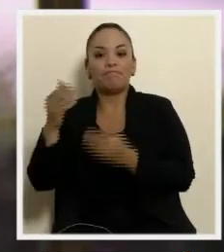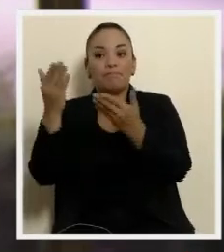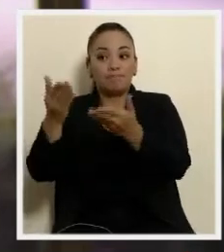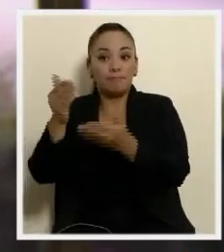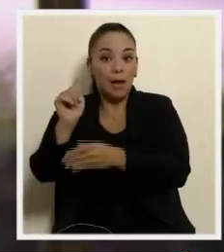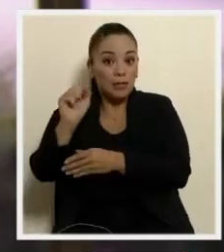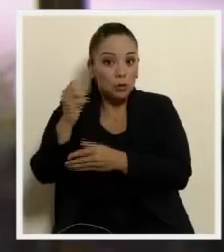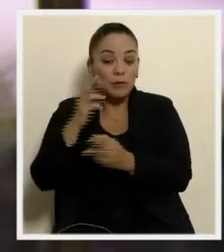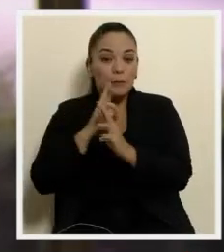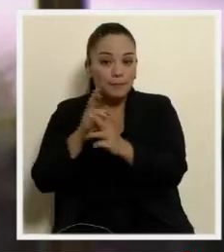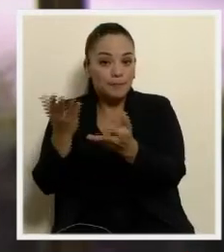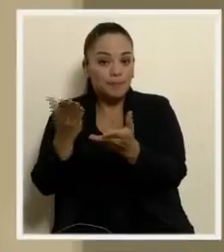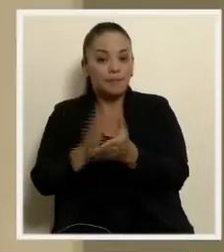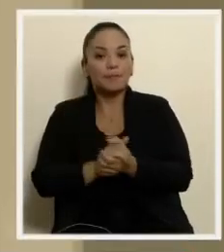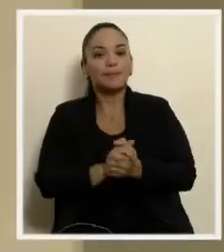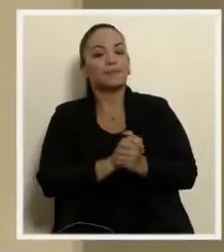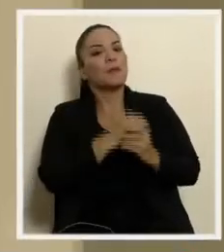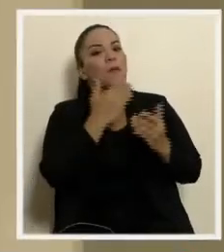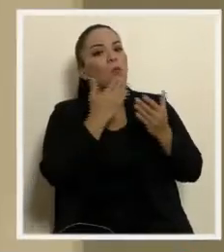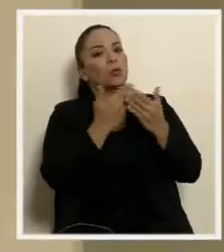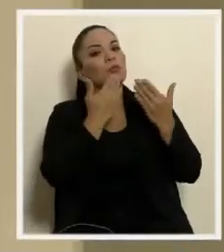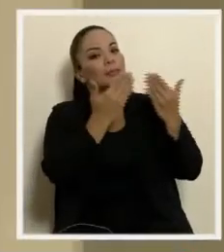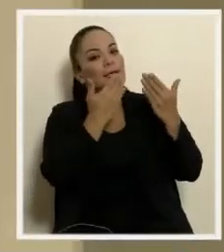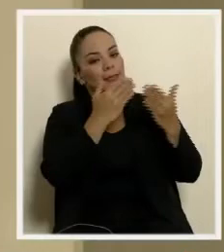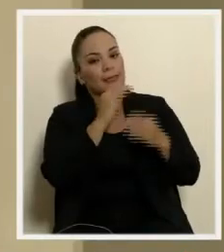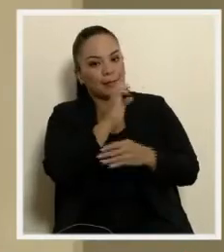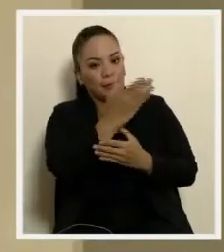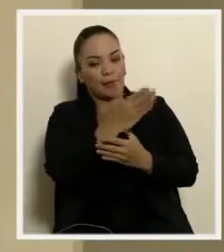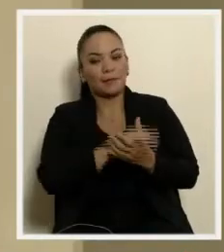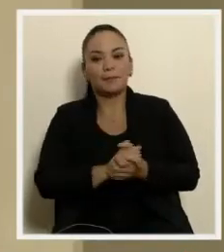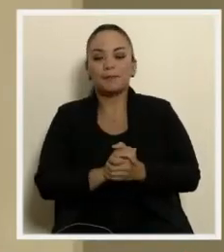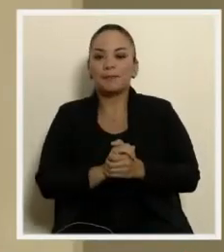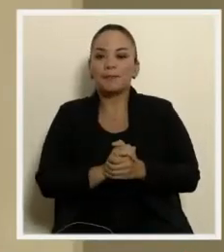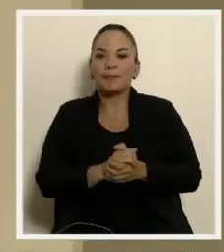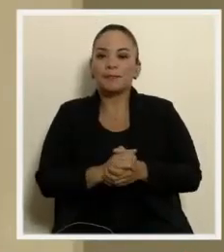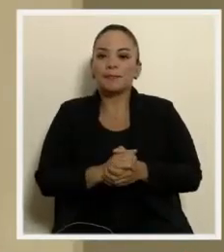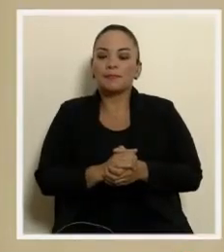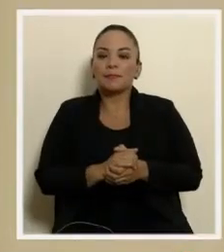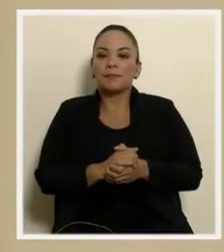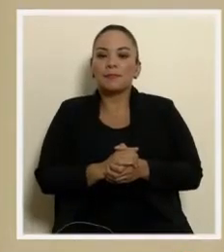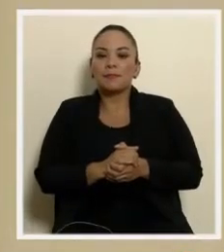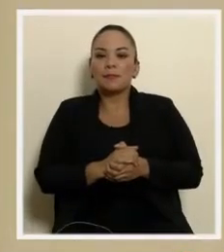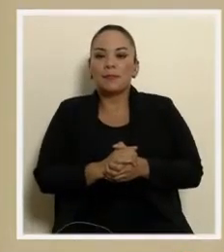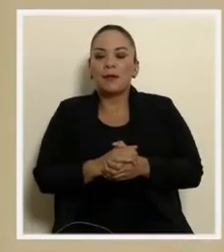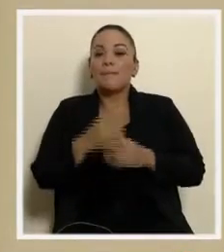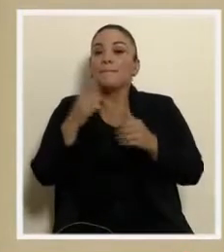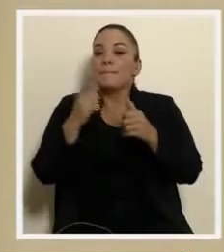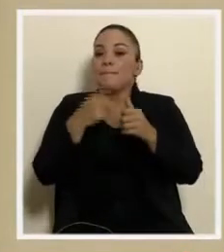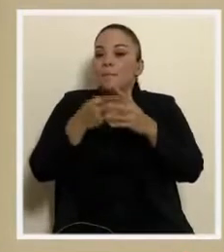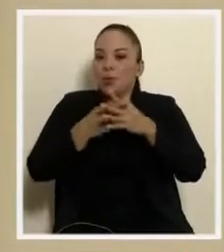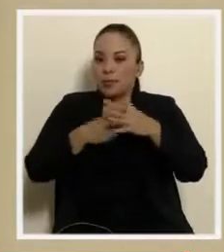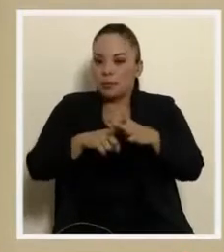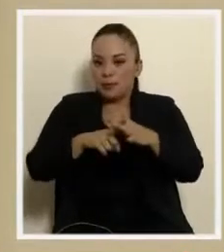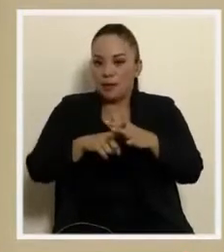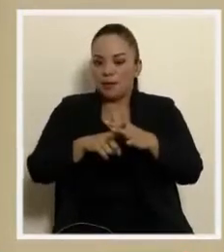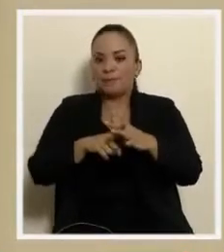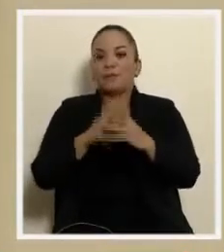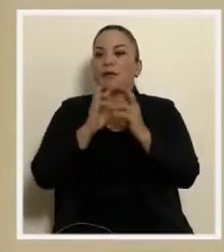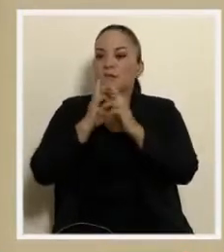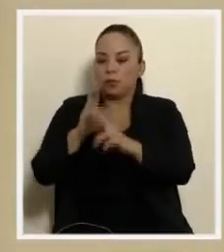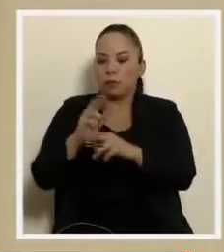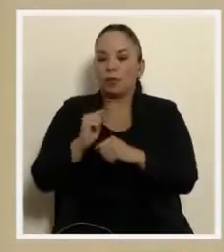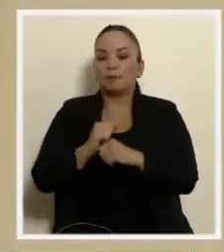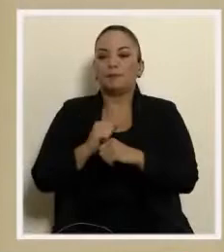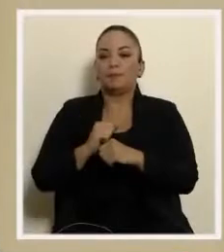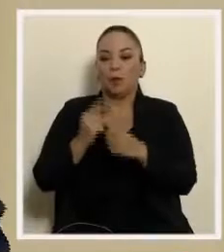Alex. Gracias, don Edgar. Voy a iniciar con su primera pregunta en